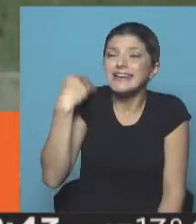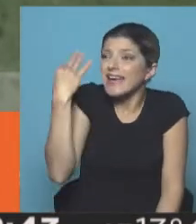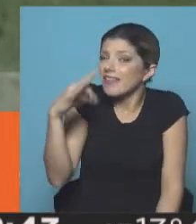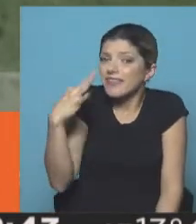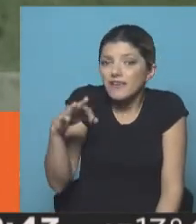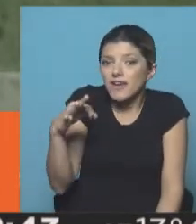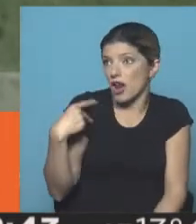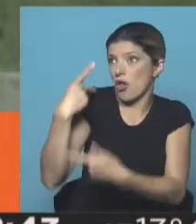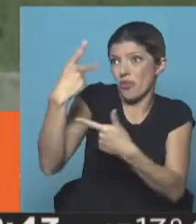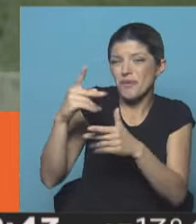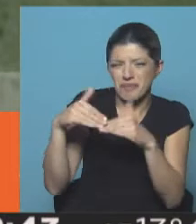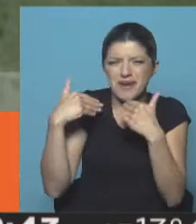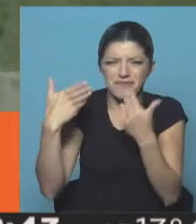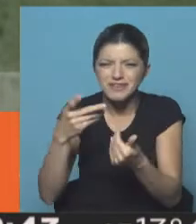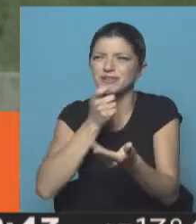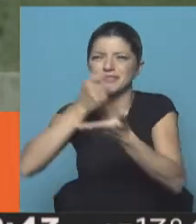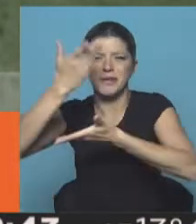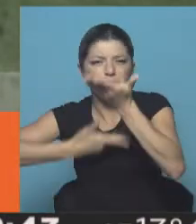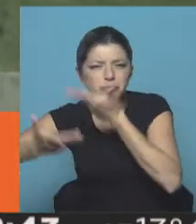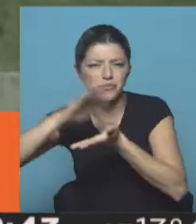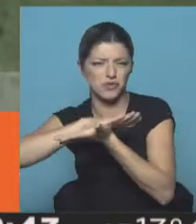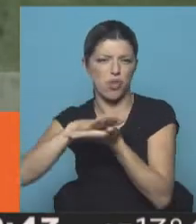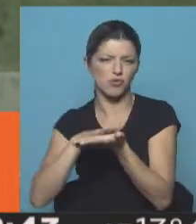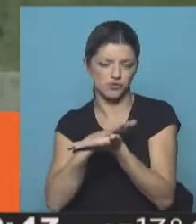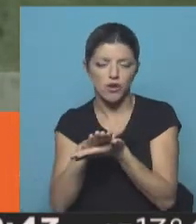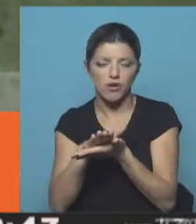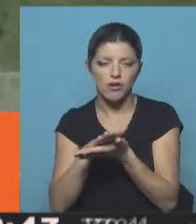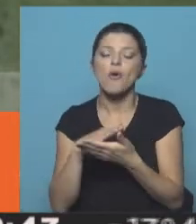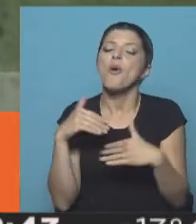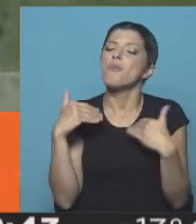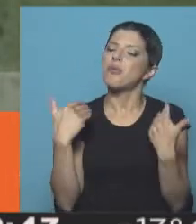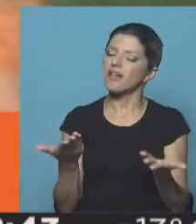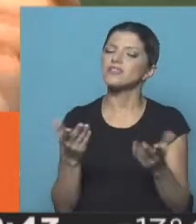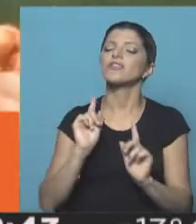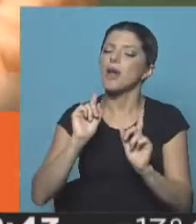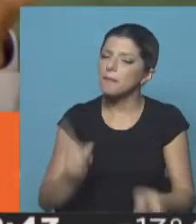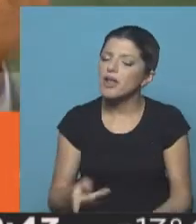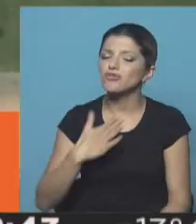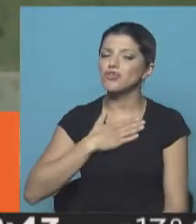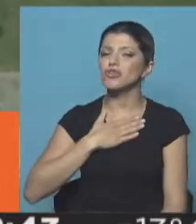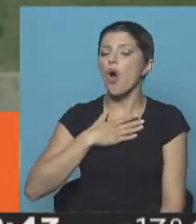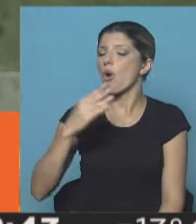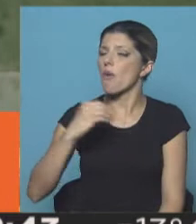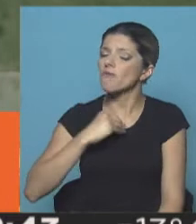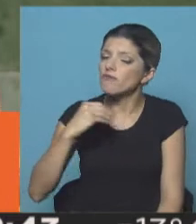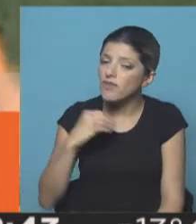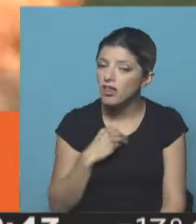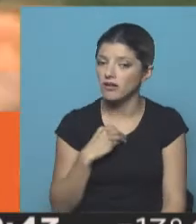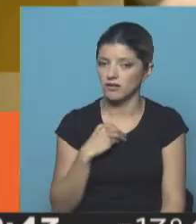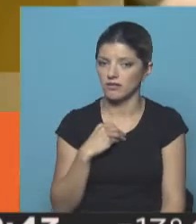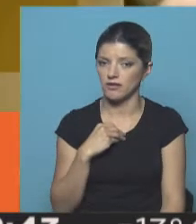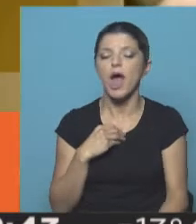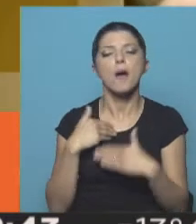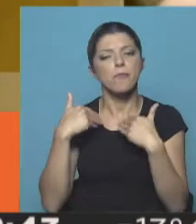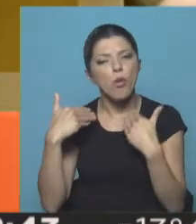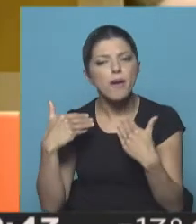mutuamente beneficiosa. Por eso confiamos también que será posible activar uma